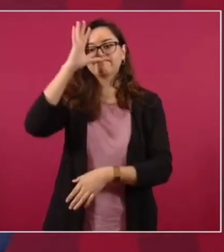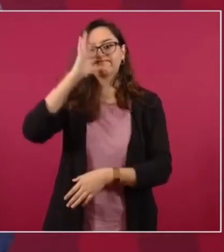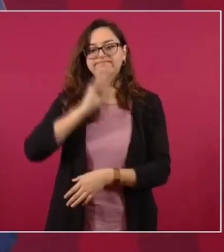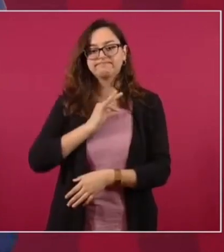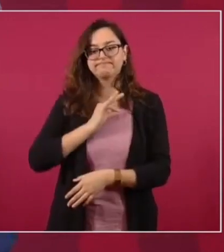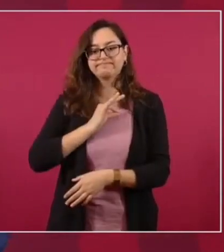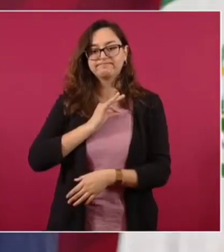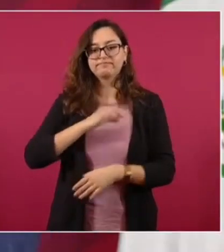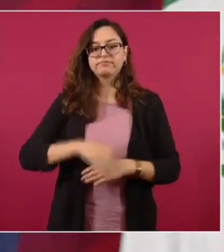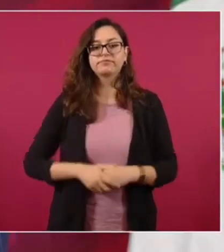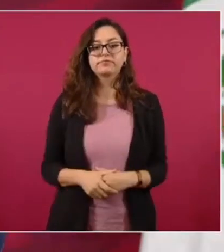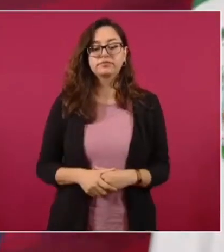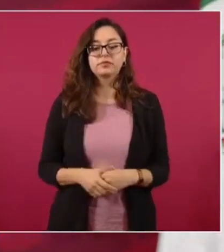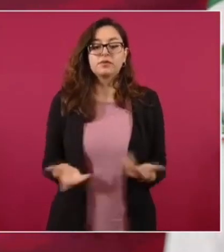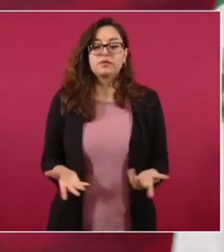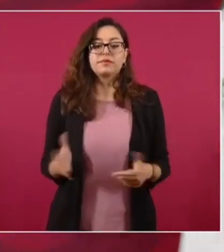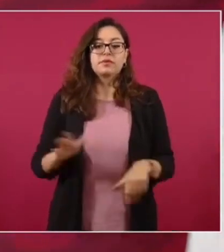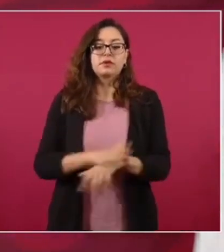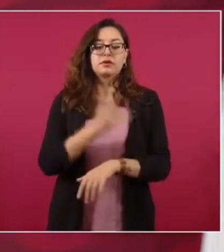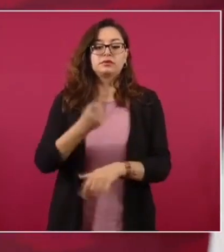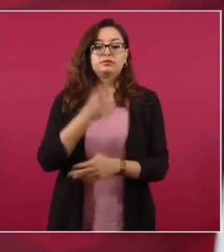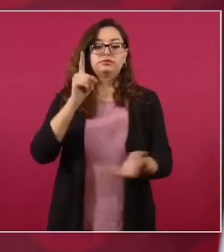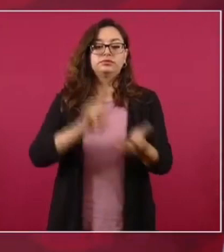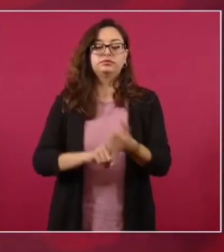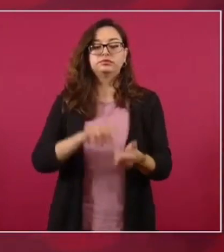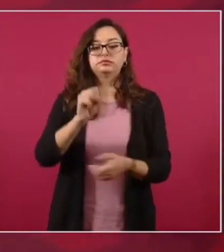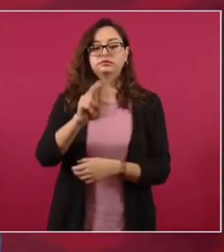porque los miembros